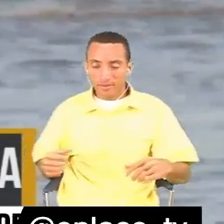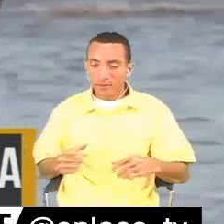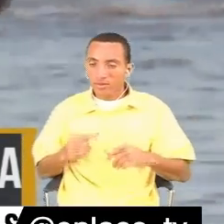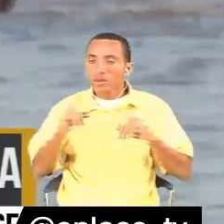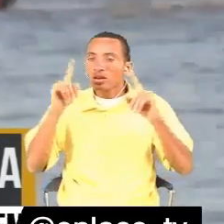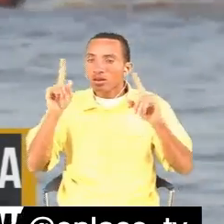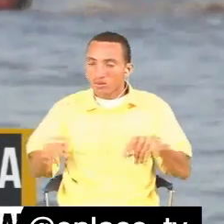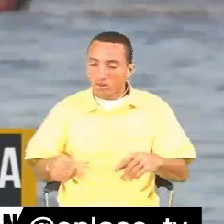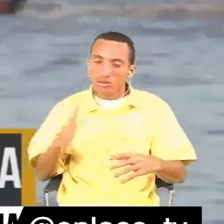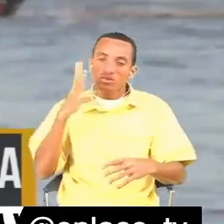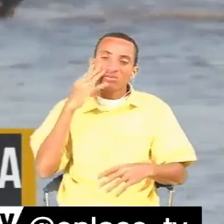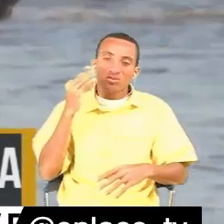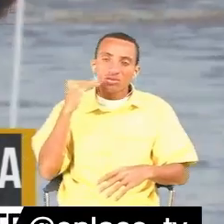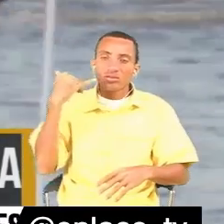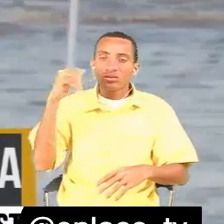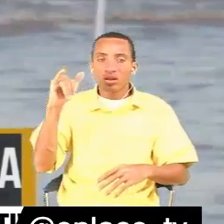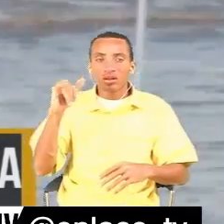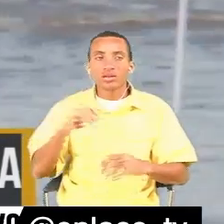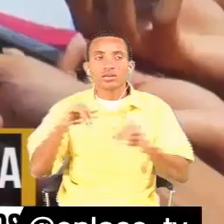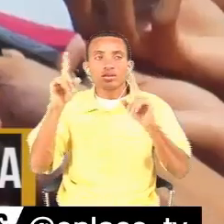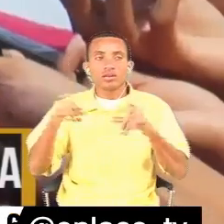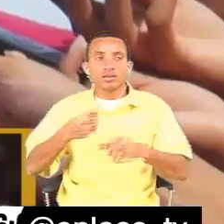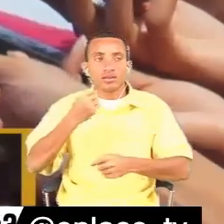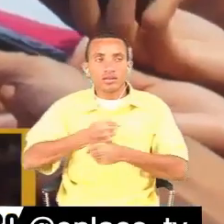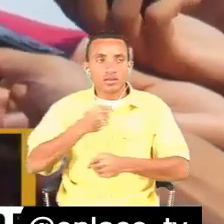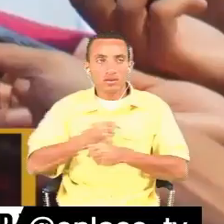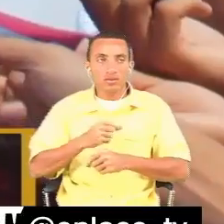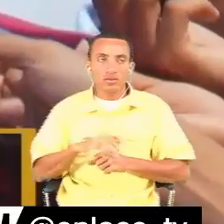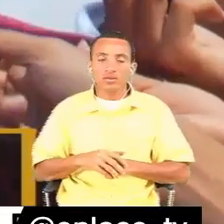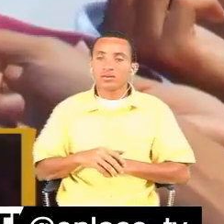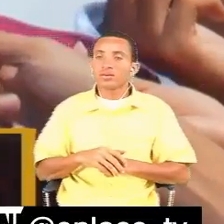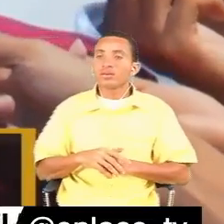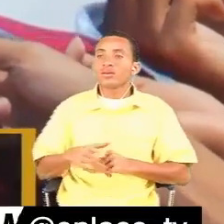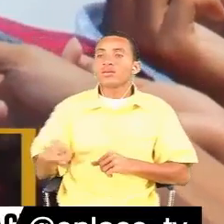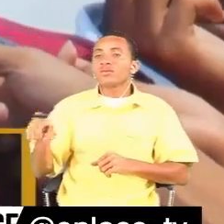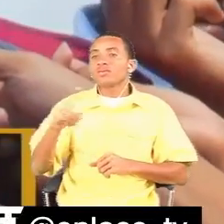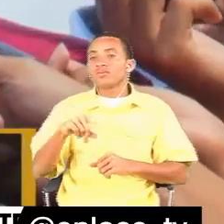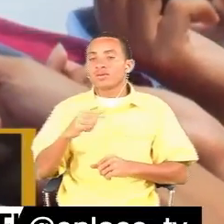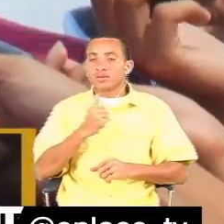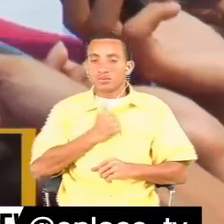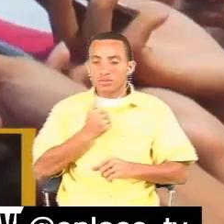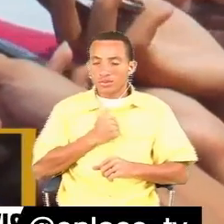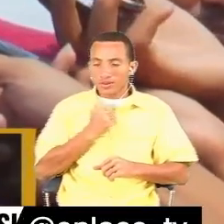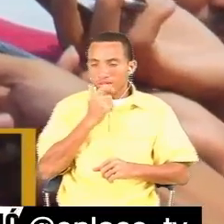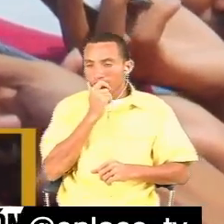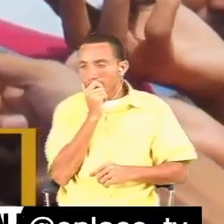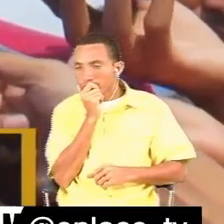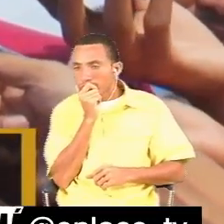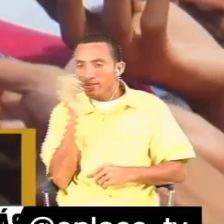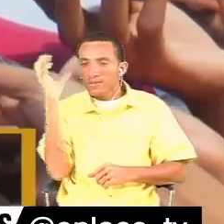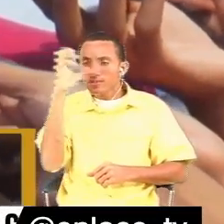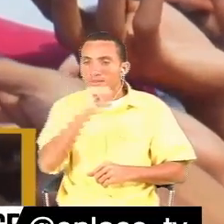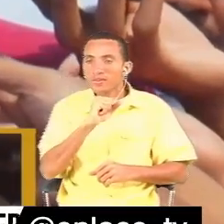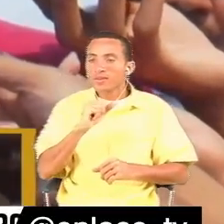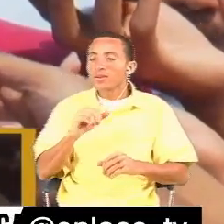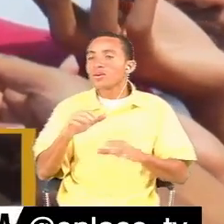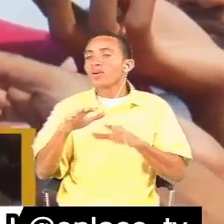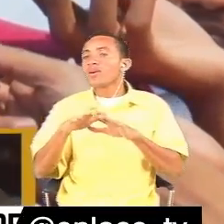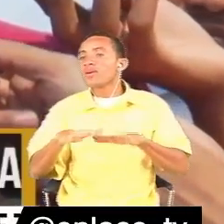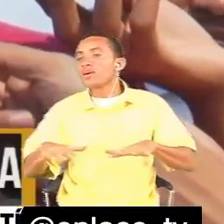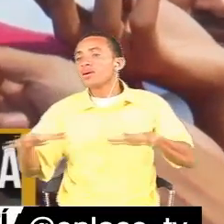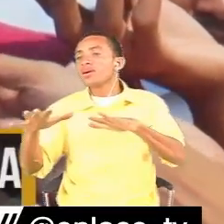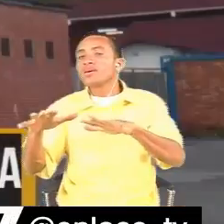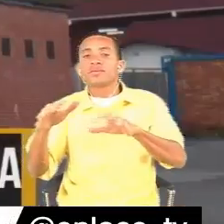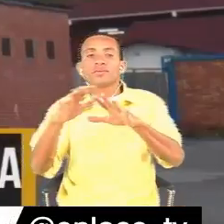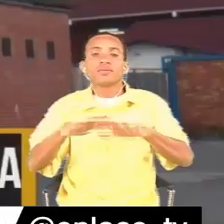adelantar los trabajos contratados por Navelena. No, andan todo el tiempo varados ya, nosotros mismos nos damos cuenta que andan de playa en playa, ¿me entiendes? No